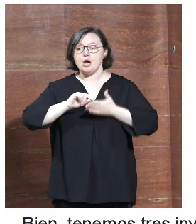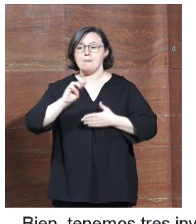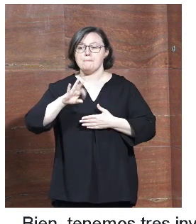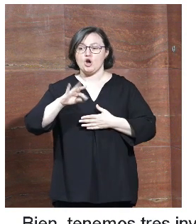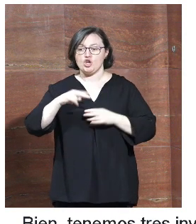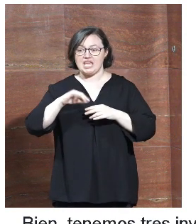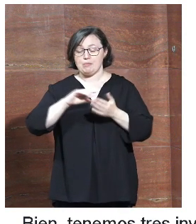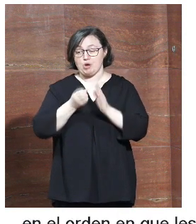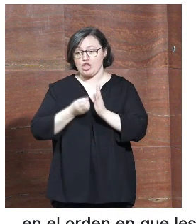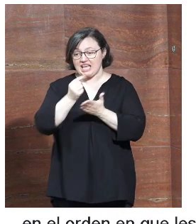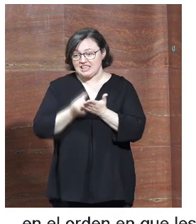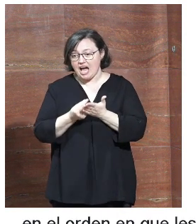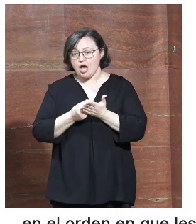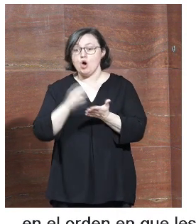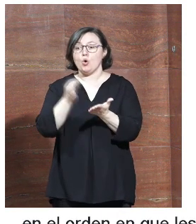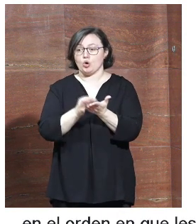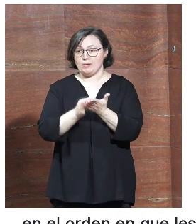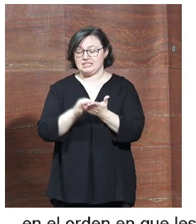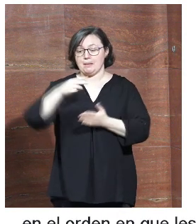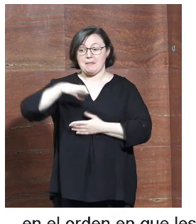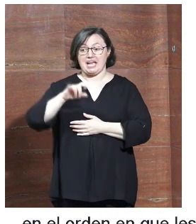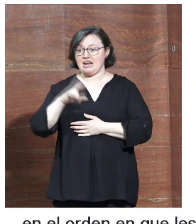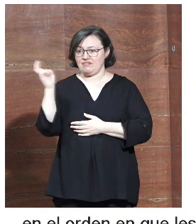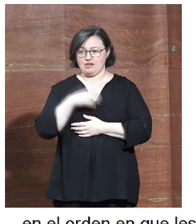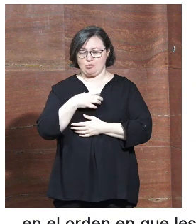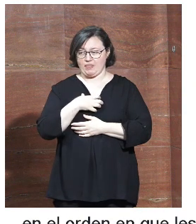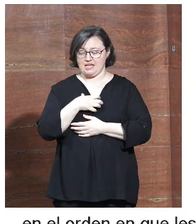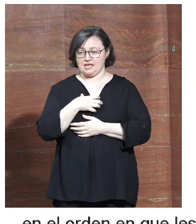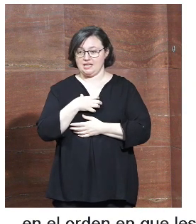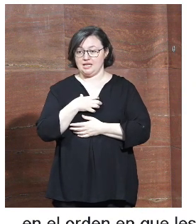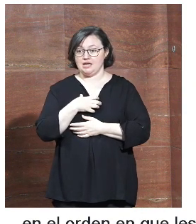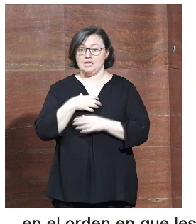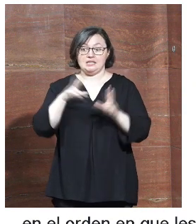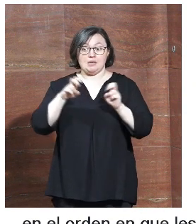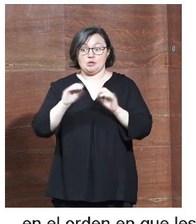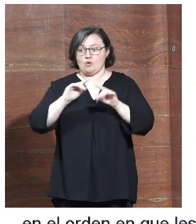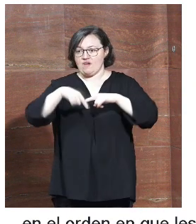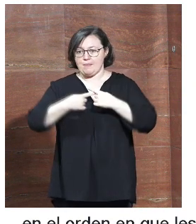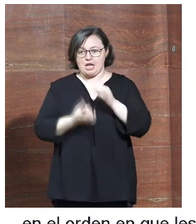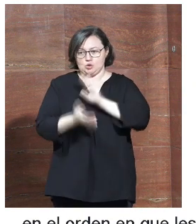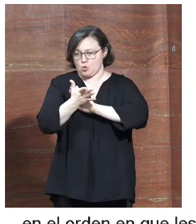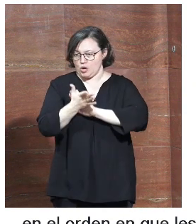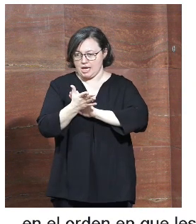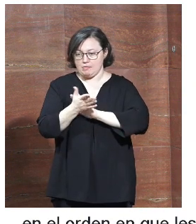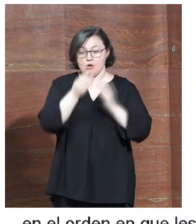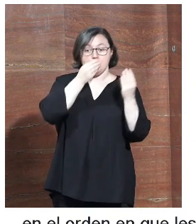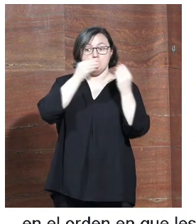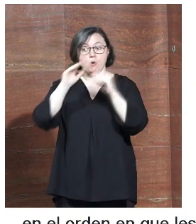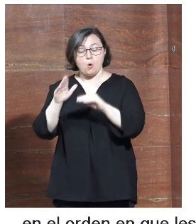Urbes. Miren no va a poder estar con nosotros, se ha disculpado por asuntos familiares, pero va a